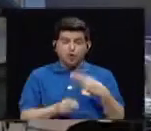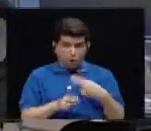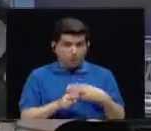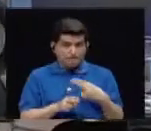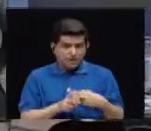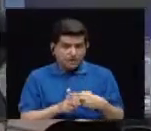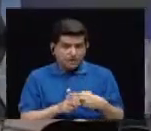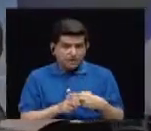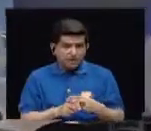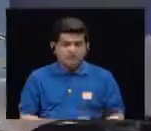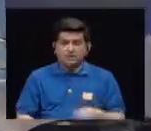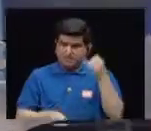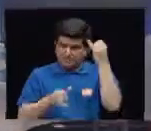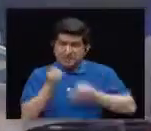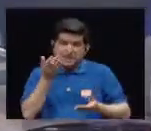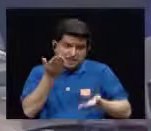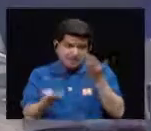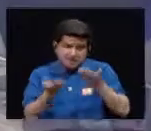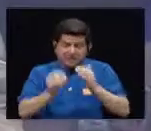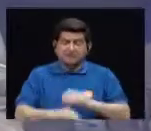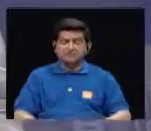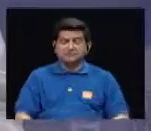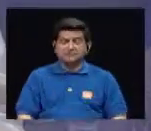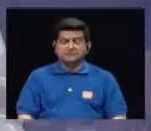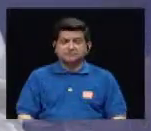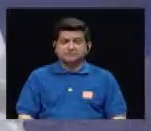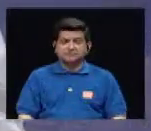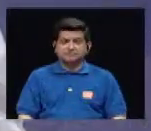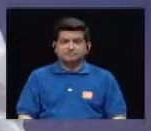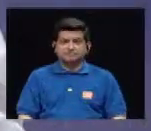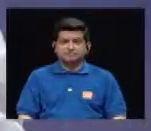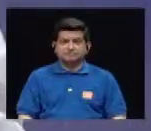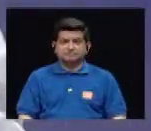nombre, para terminar, digamos,